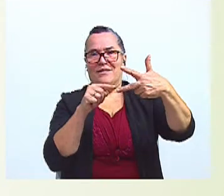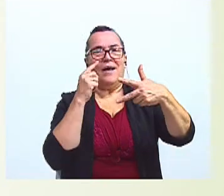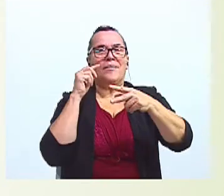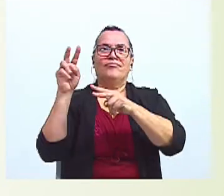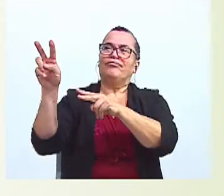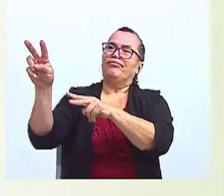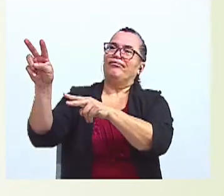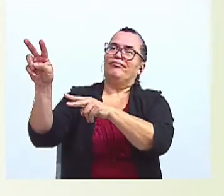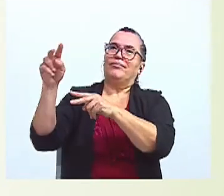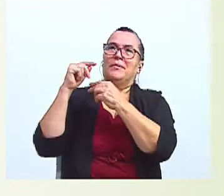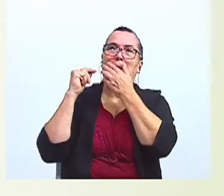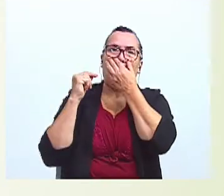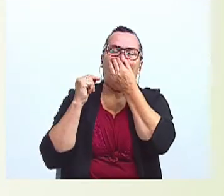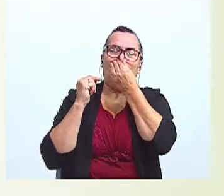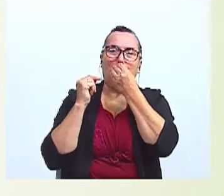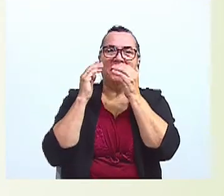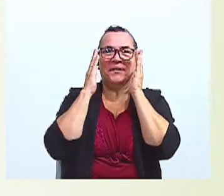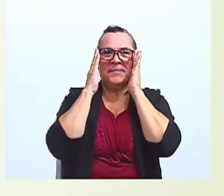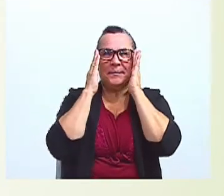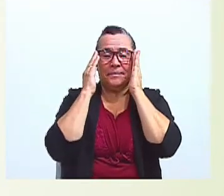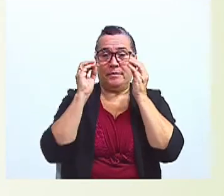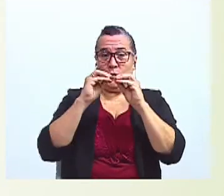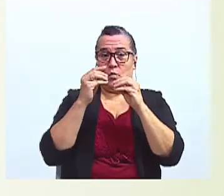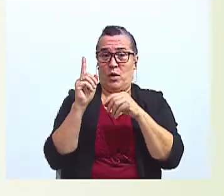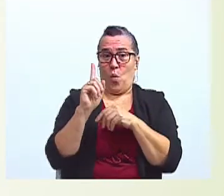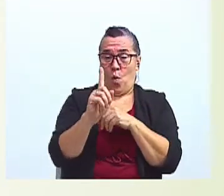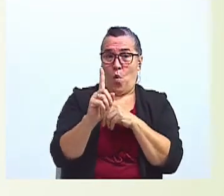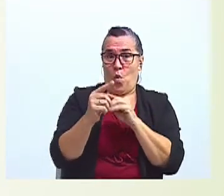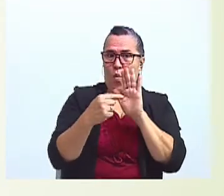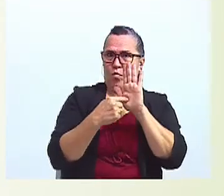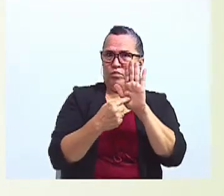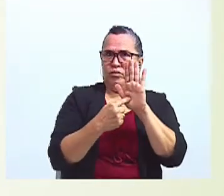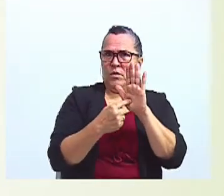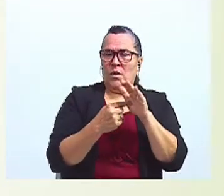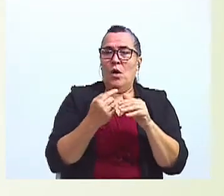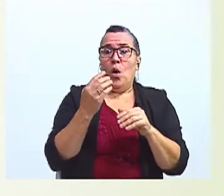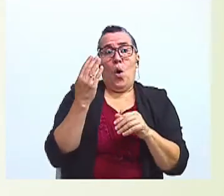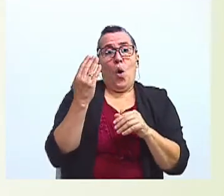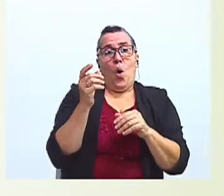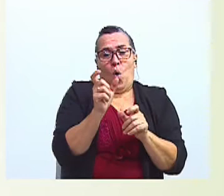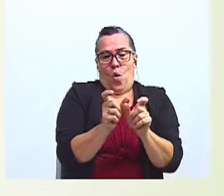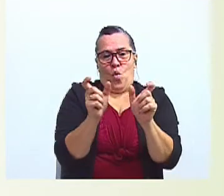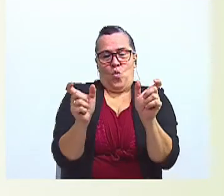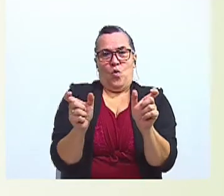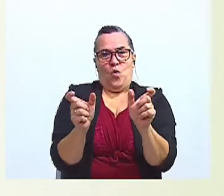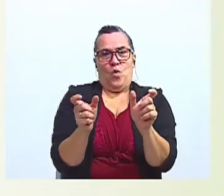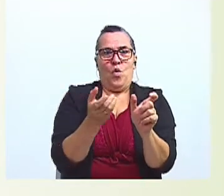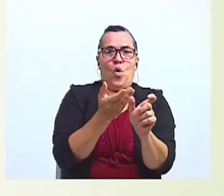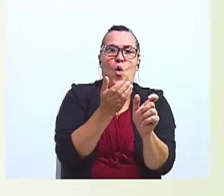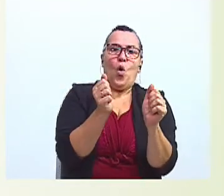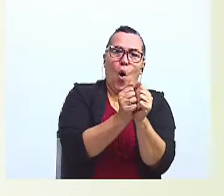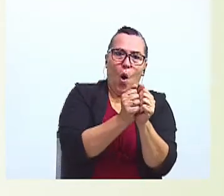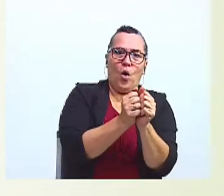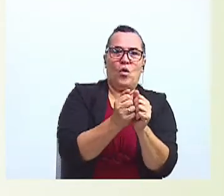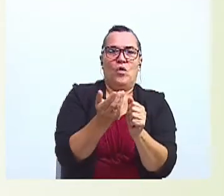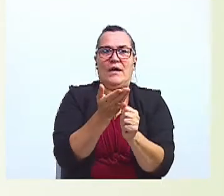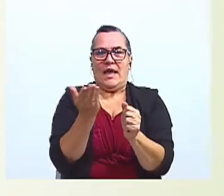Fijémonos en la número 1. Tenemos con que como 2 palabras.